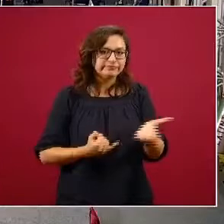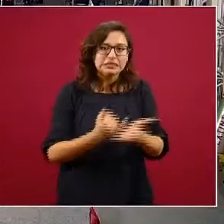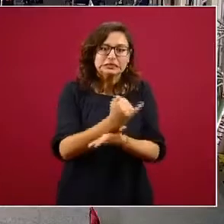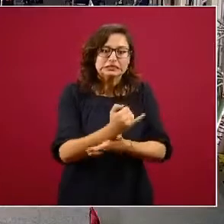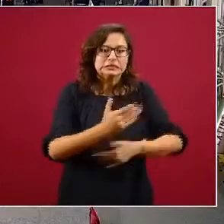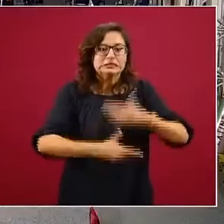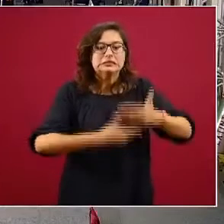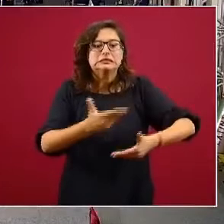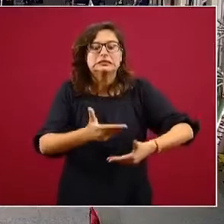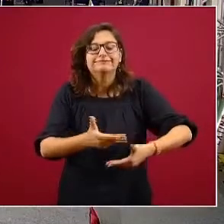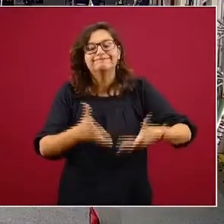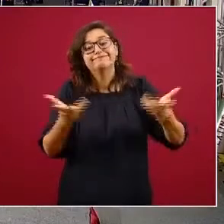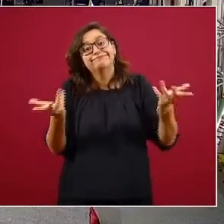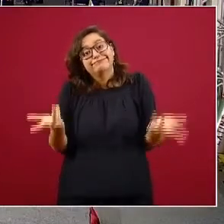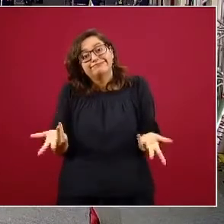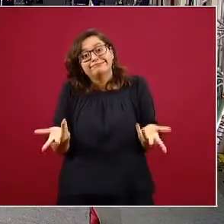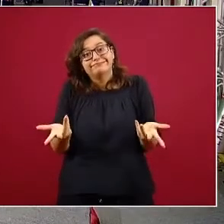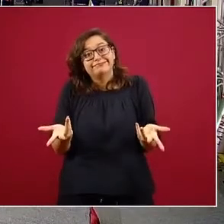Y como no hay una fórmula,